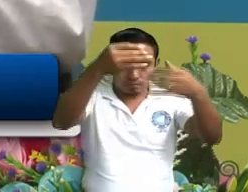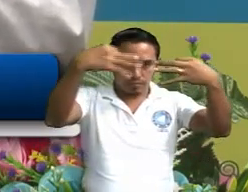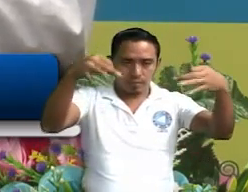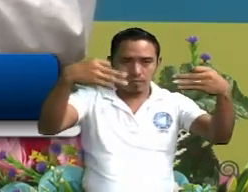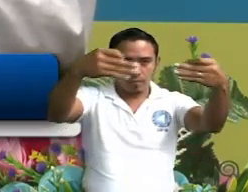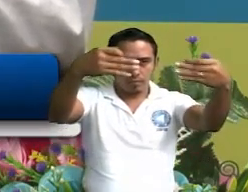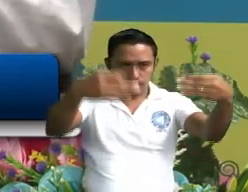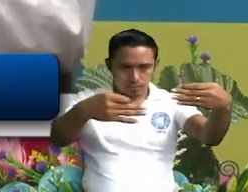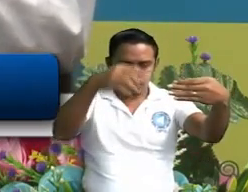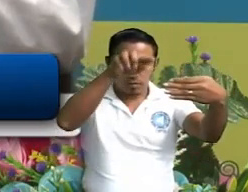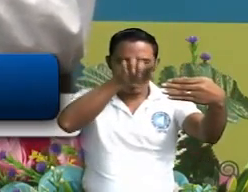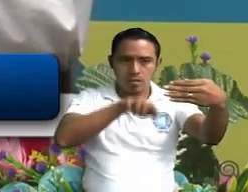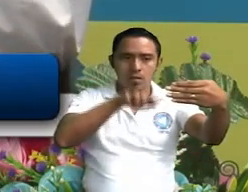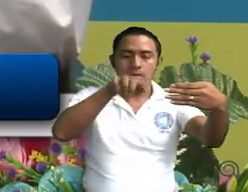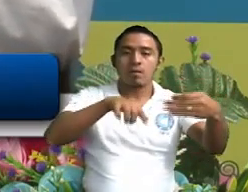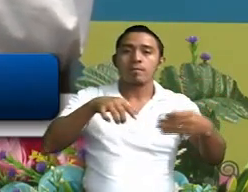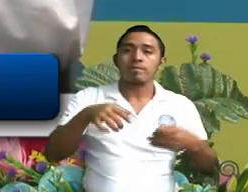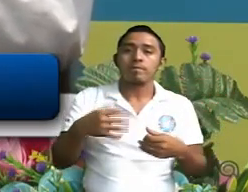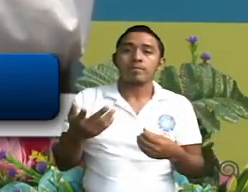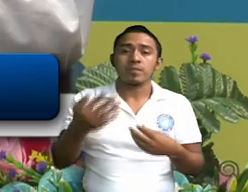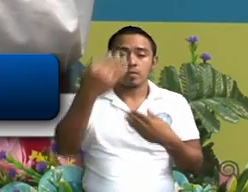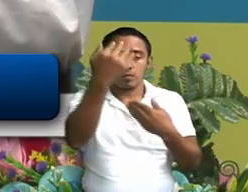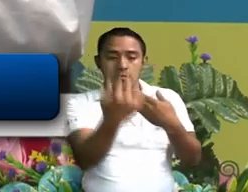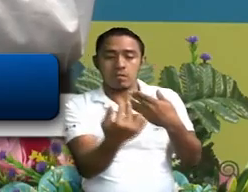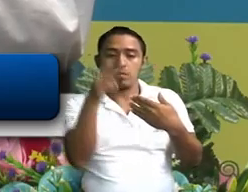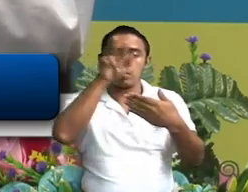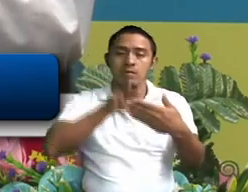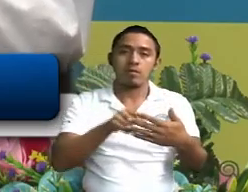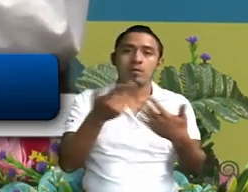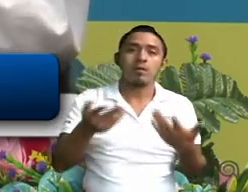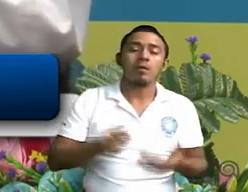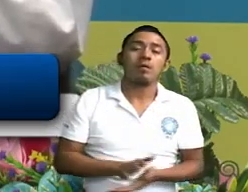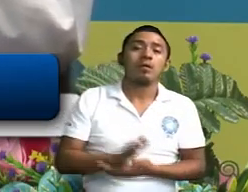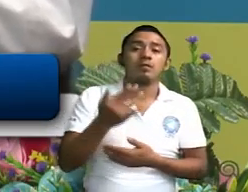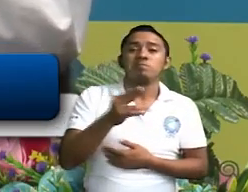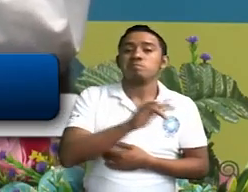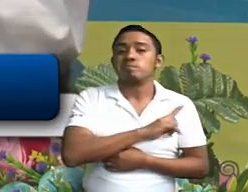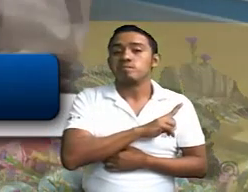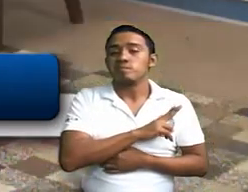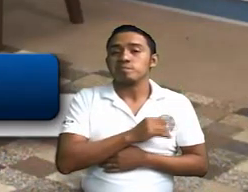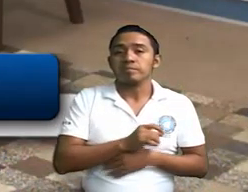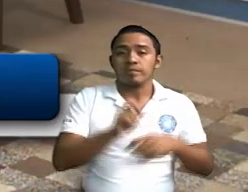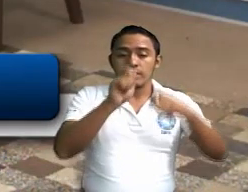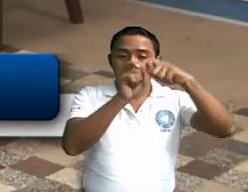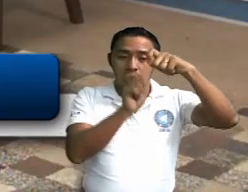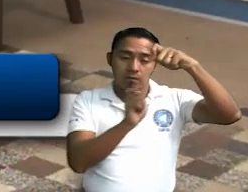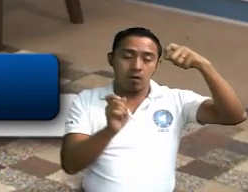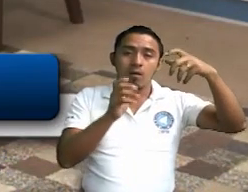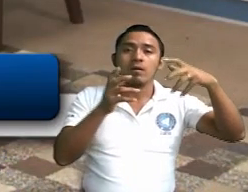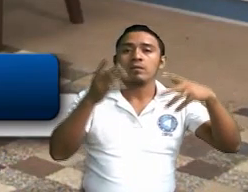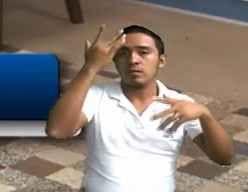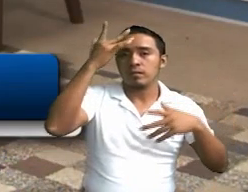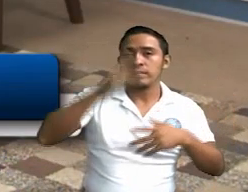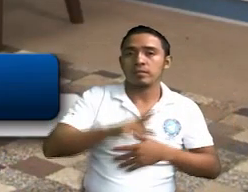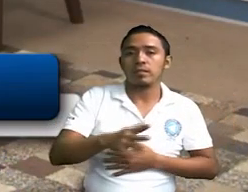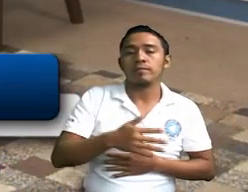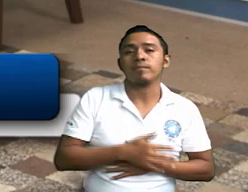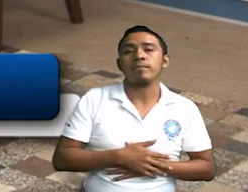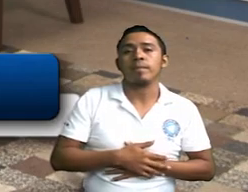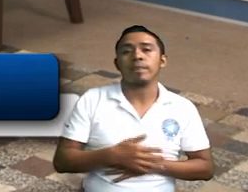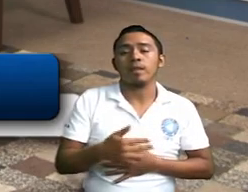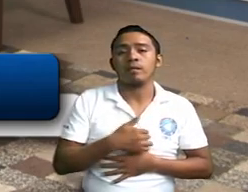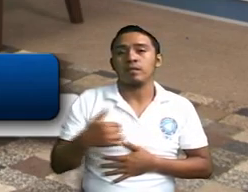visualizar lo que son los trazos de fractura y definir exactamente dónde está la lesión, para a partir de esto tomar